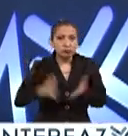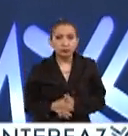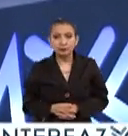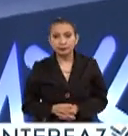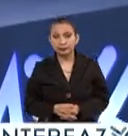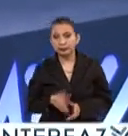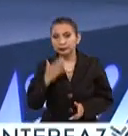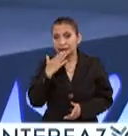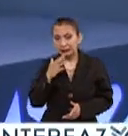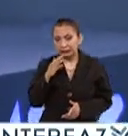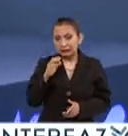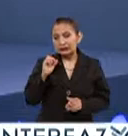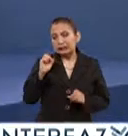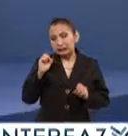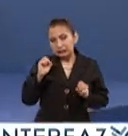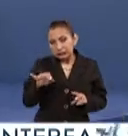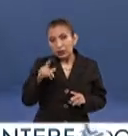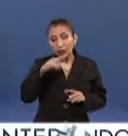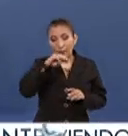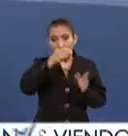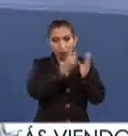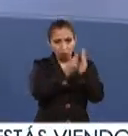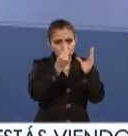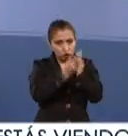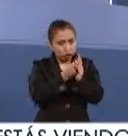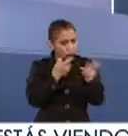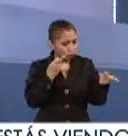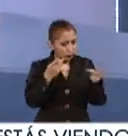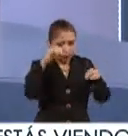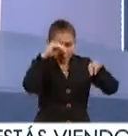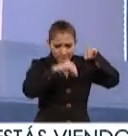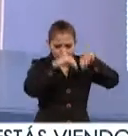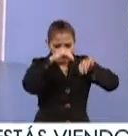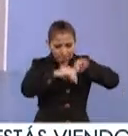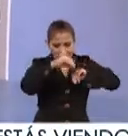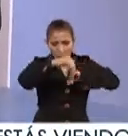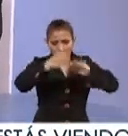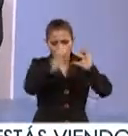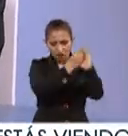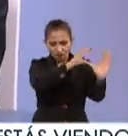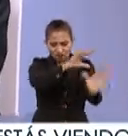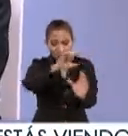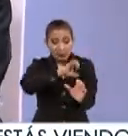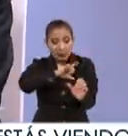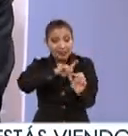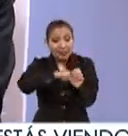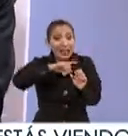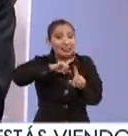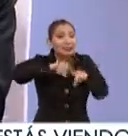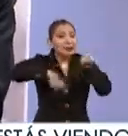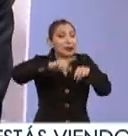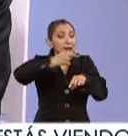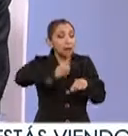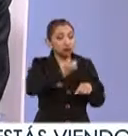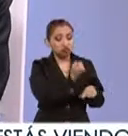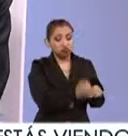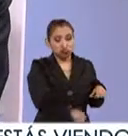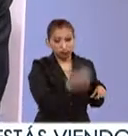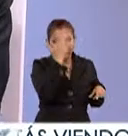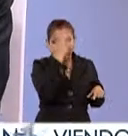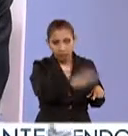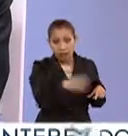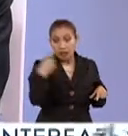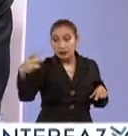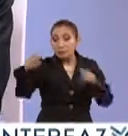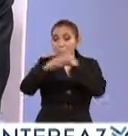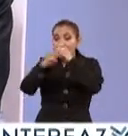Dices bien, si bien nuestros MOOCs están desarrollados con una pedagogía especial por cada especialista y basados en